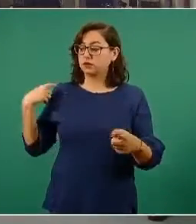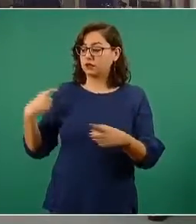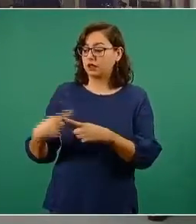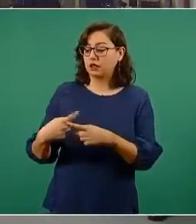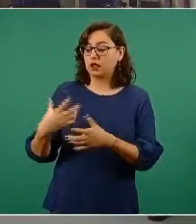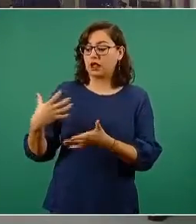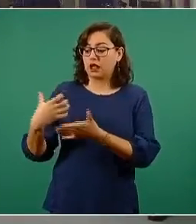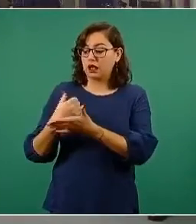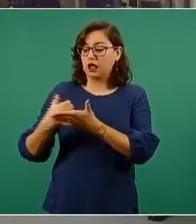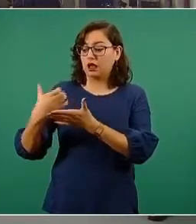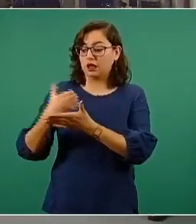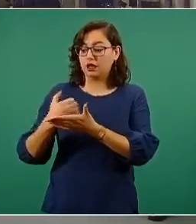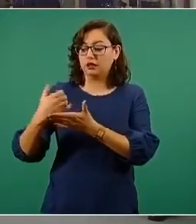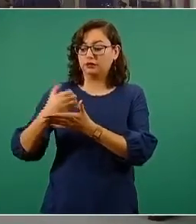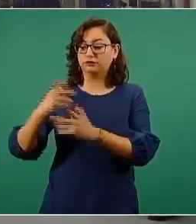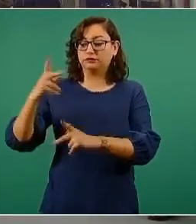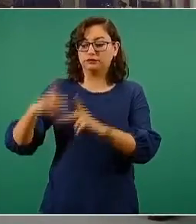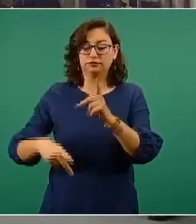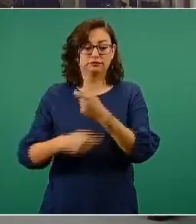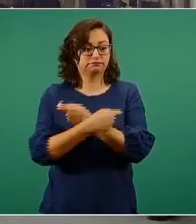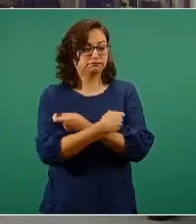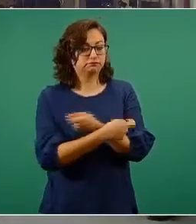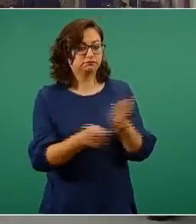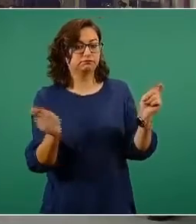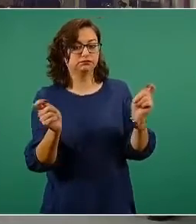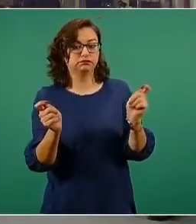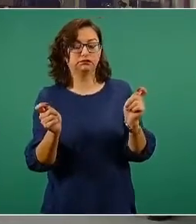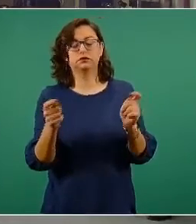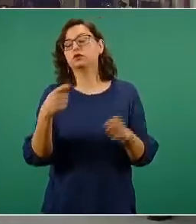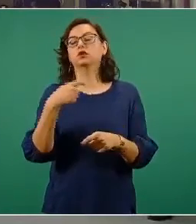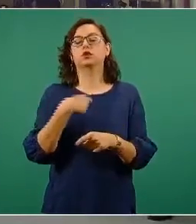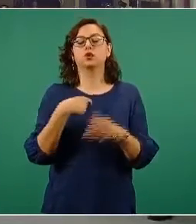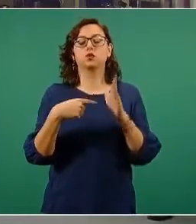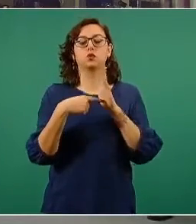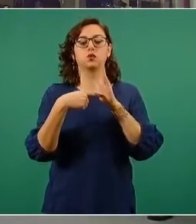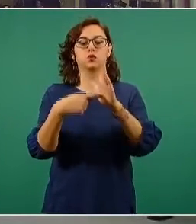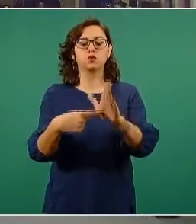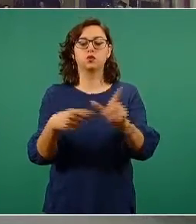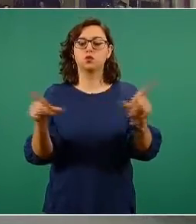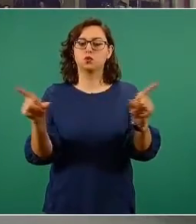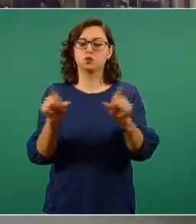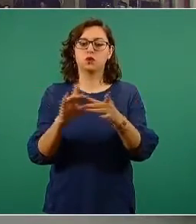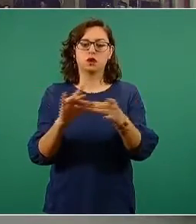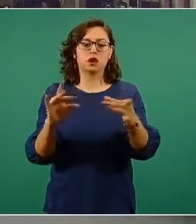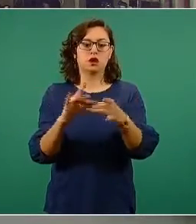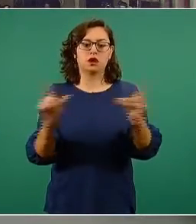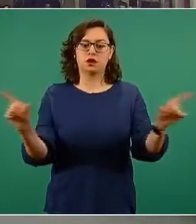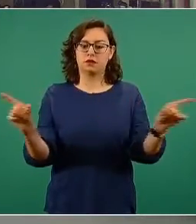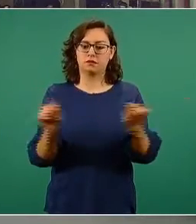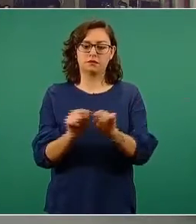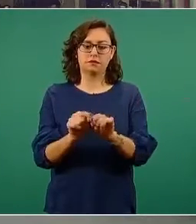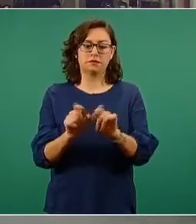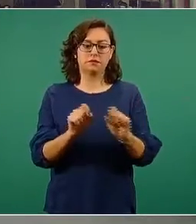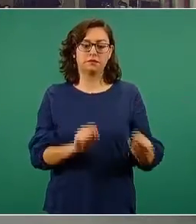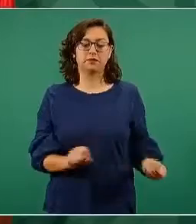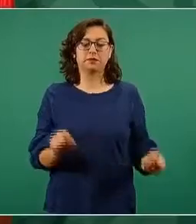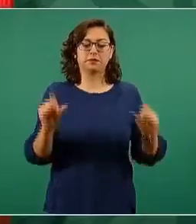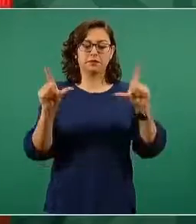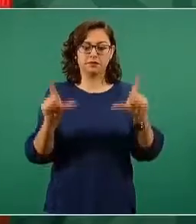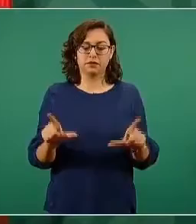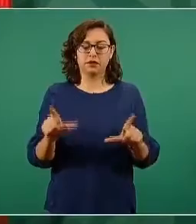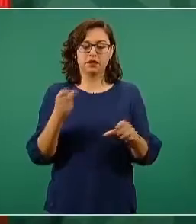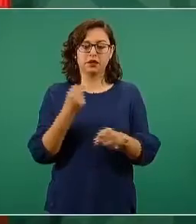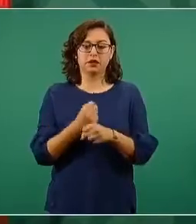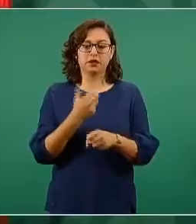con la última lámina, conclusión, que presentó aquí la secretaria